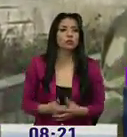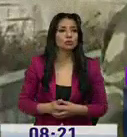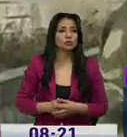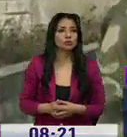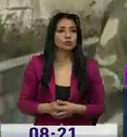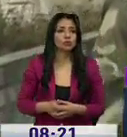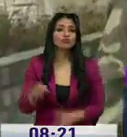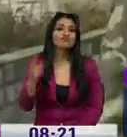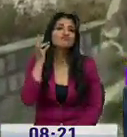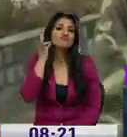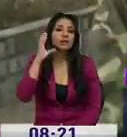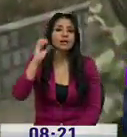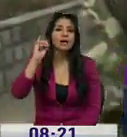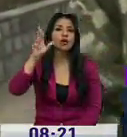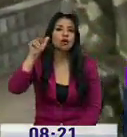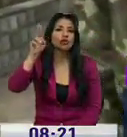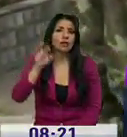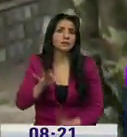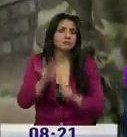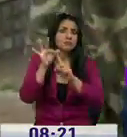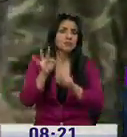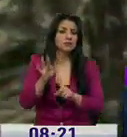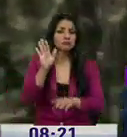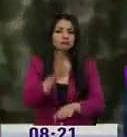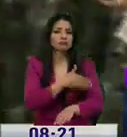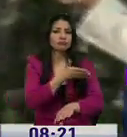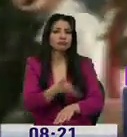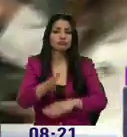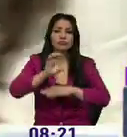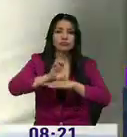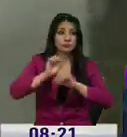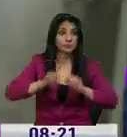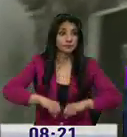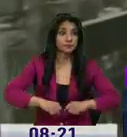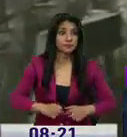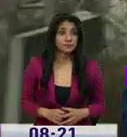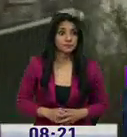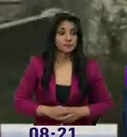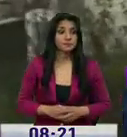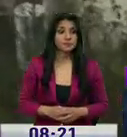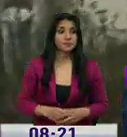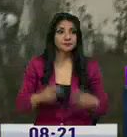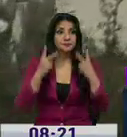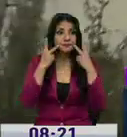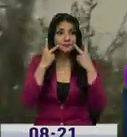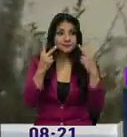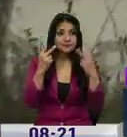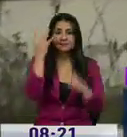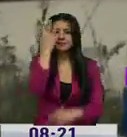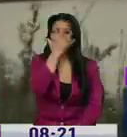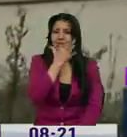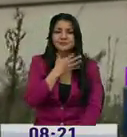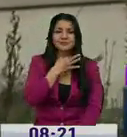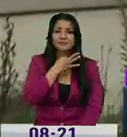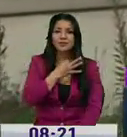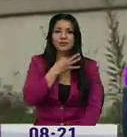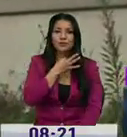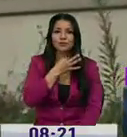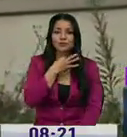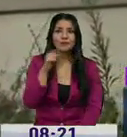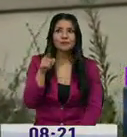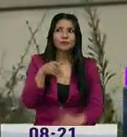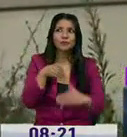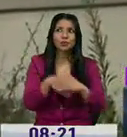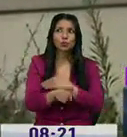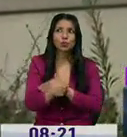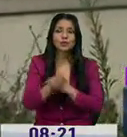de Carlota Jaramillo, un ícono de acá de la música de nuestro Ecuador, ¿no? Así es, se ve realmente lindísimo. A mí me encanta el que está en el túnel